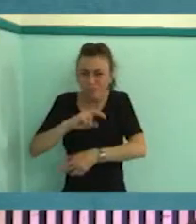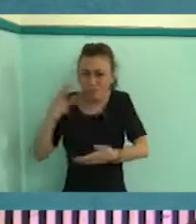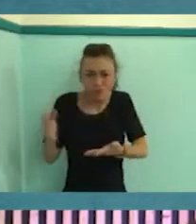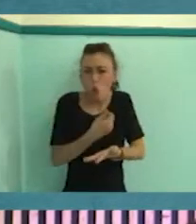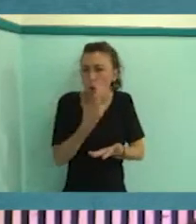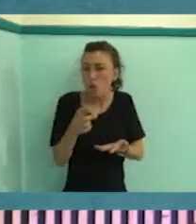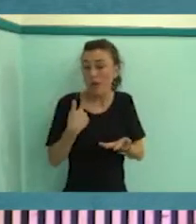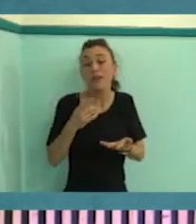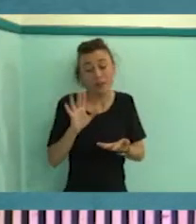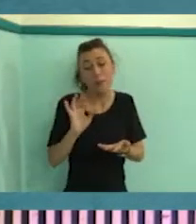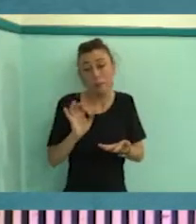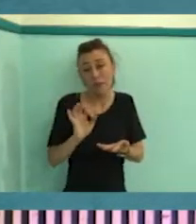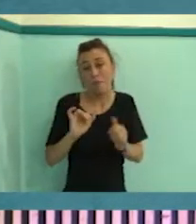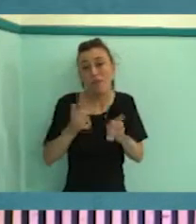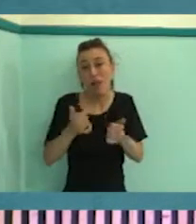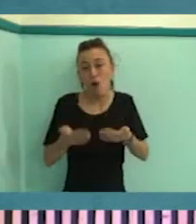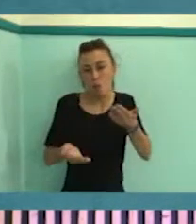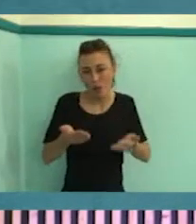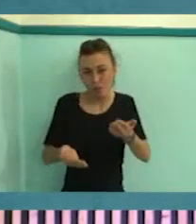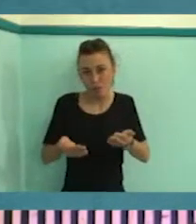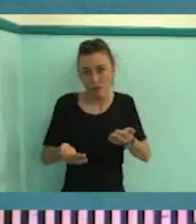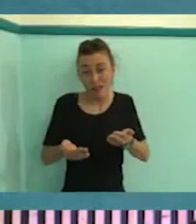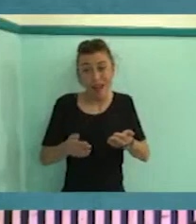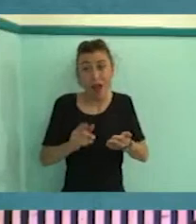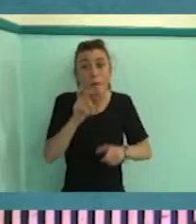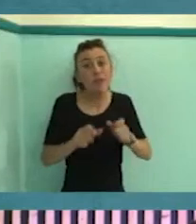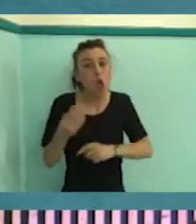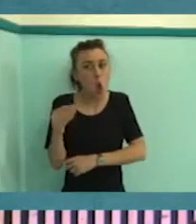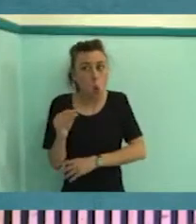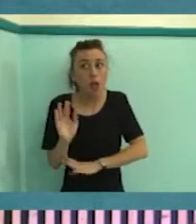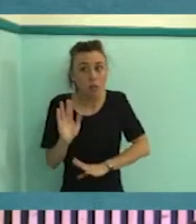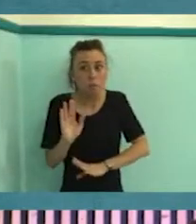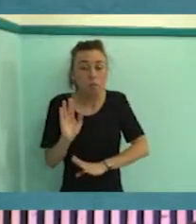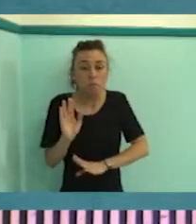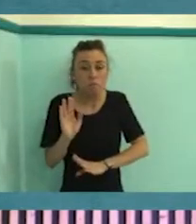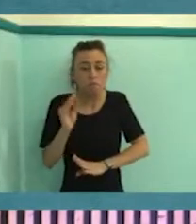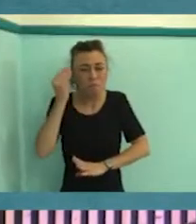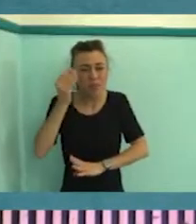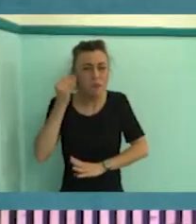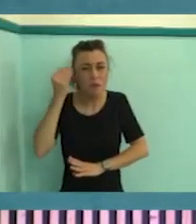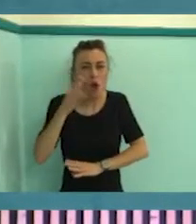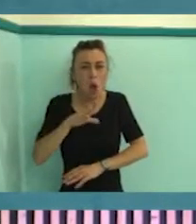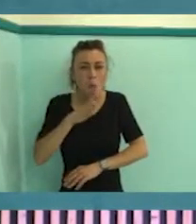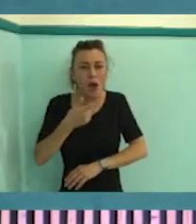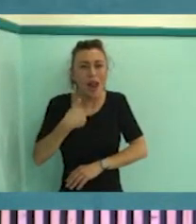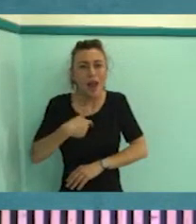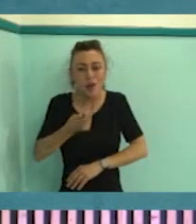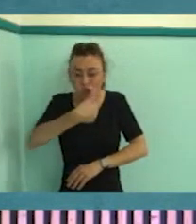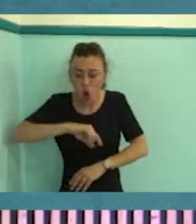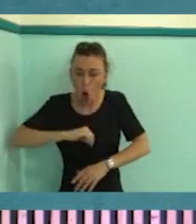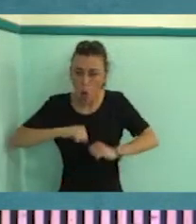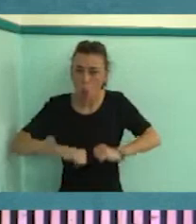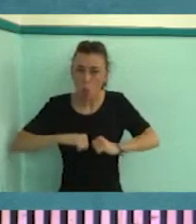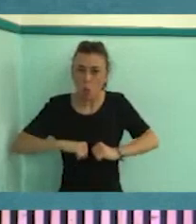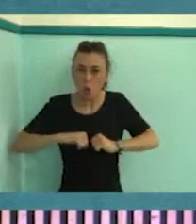comparaciones sobre todo en la gente más joven pero yo creo que tiene una incidencia un poco Yo creo que es porque la gente que vamos a decir más adulta tiene un poquito más